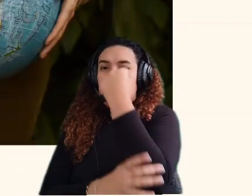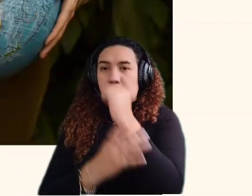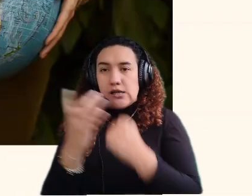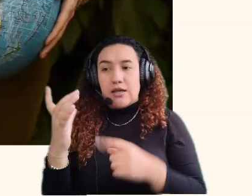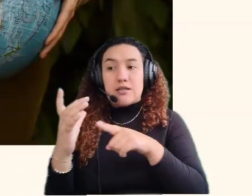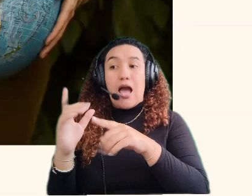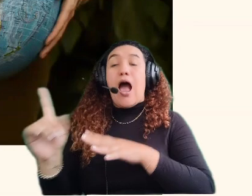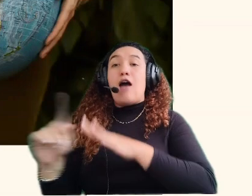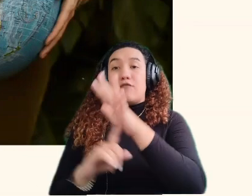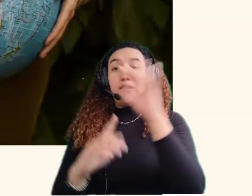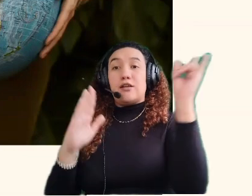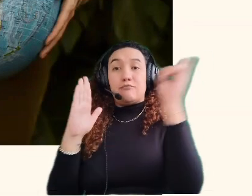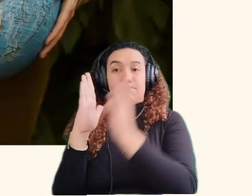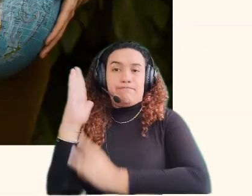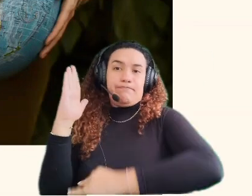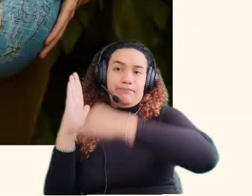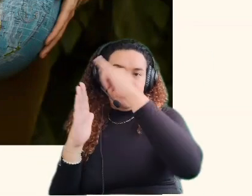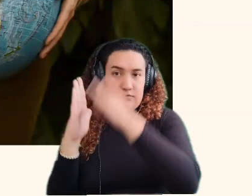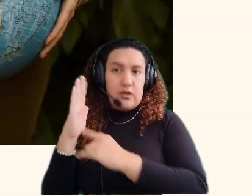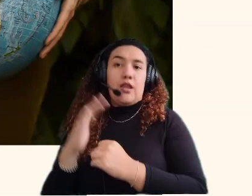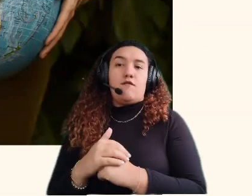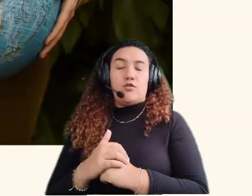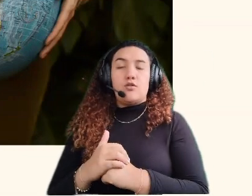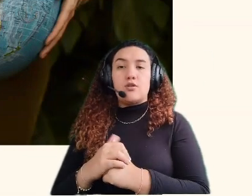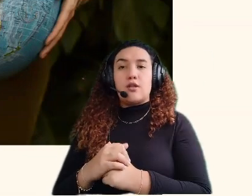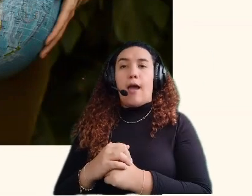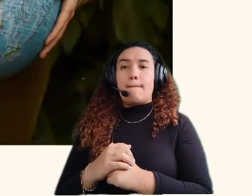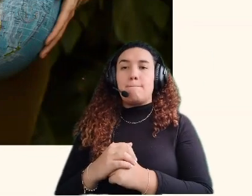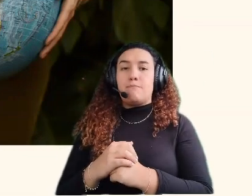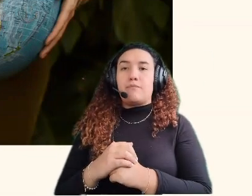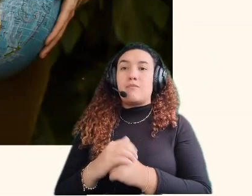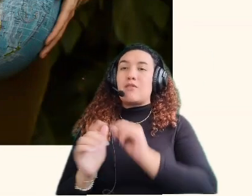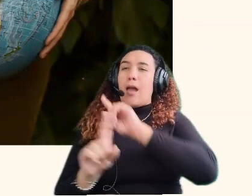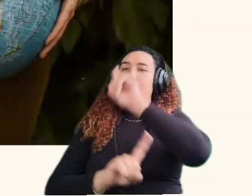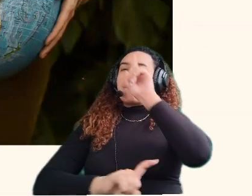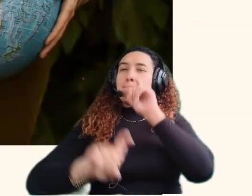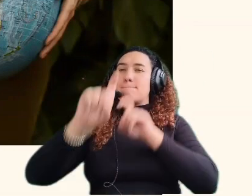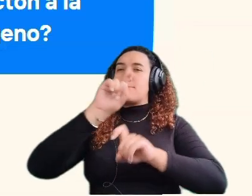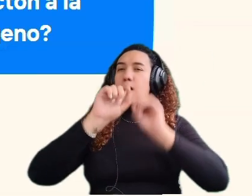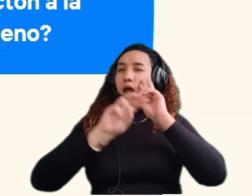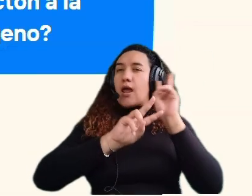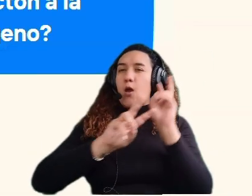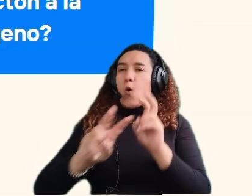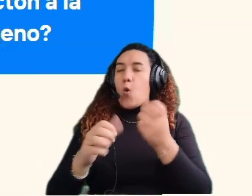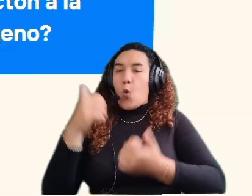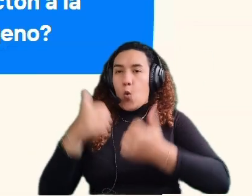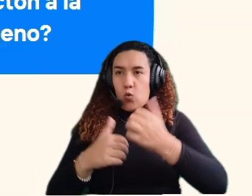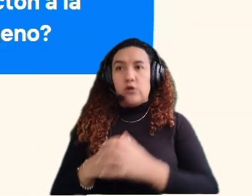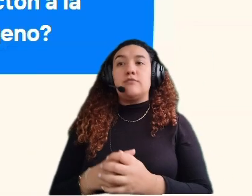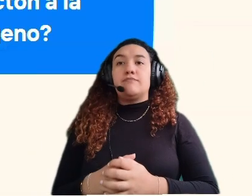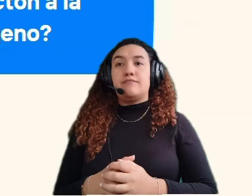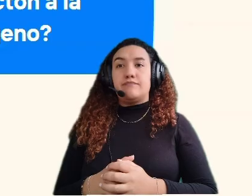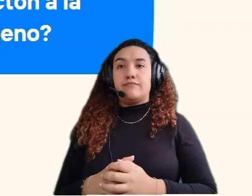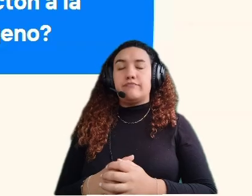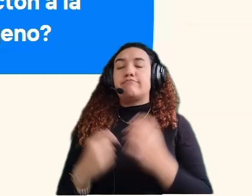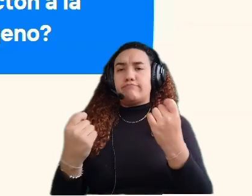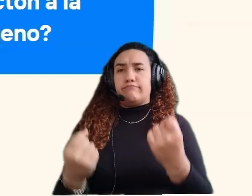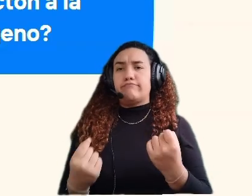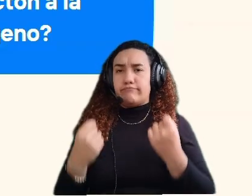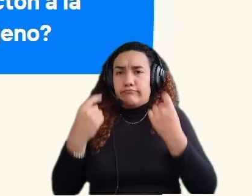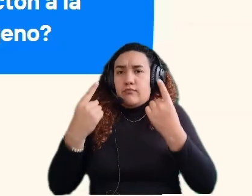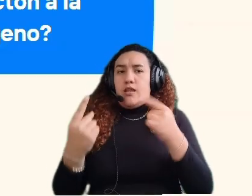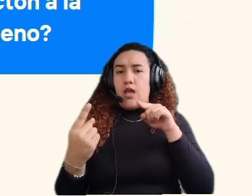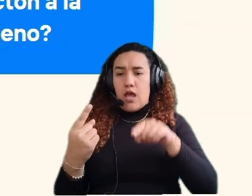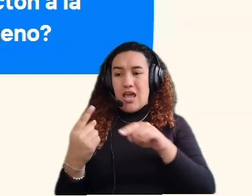eficiencia en la fotosíntesis. Nuestra pregunta de investigación si una comprensión clara como estos